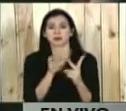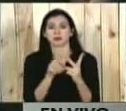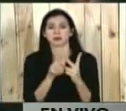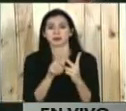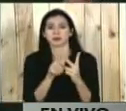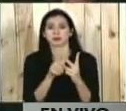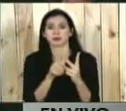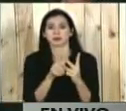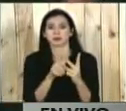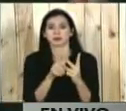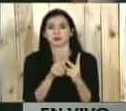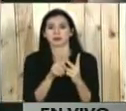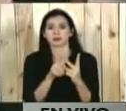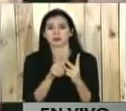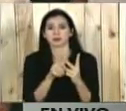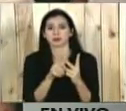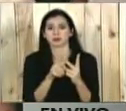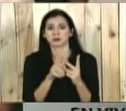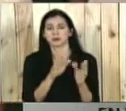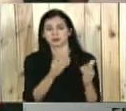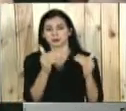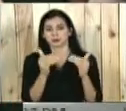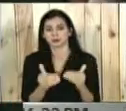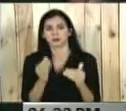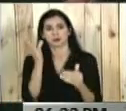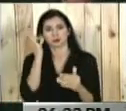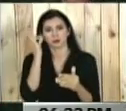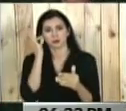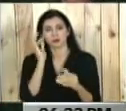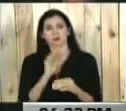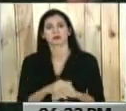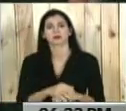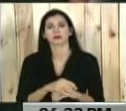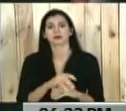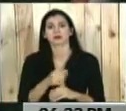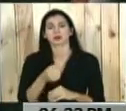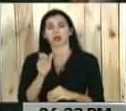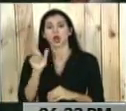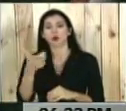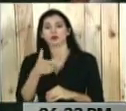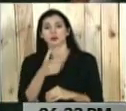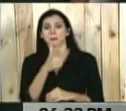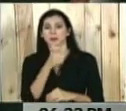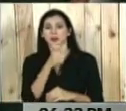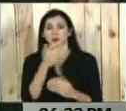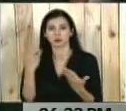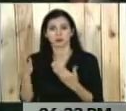siguiente pregunta, señor presidente, la hace Astrid Concepción de Globovisión.